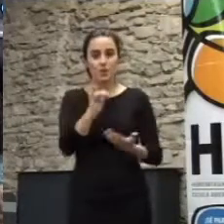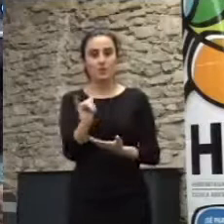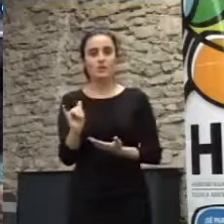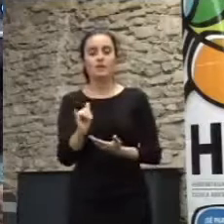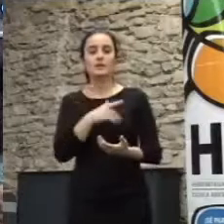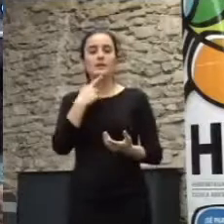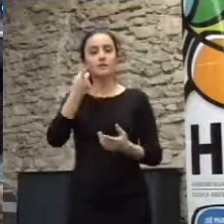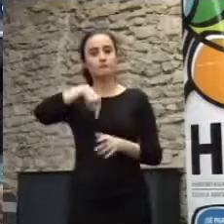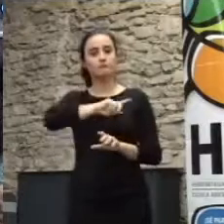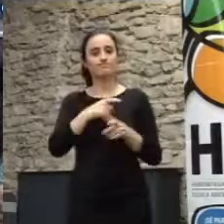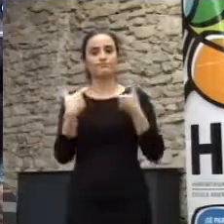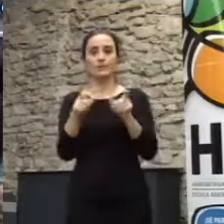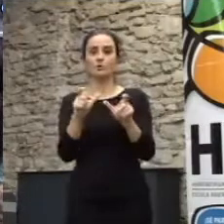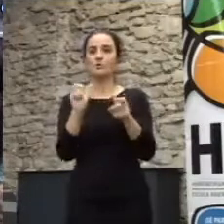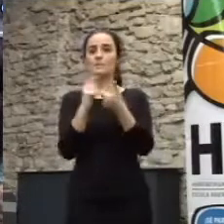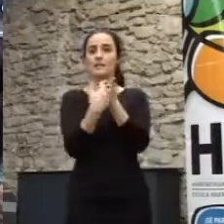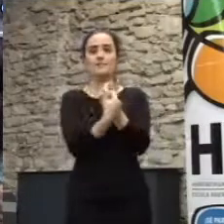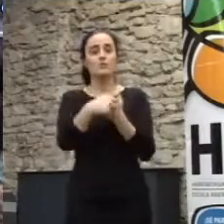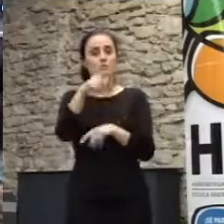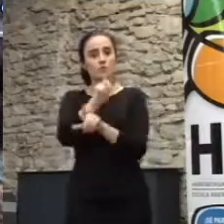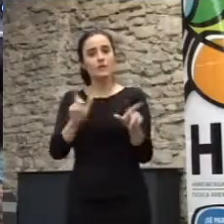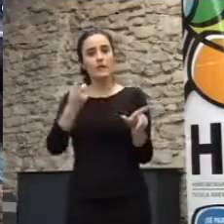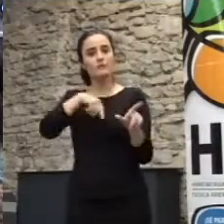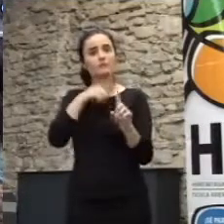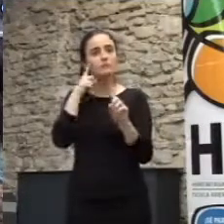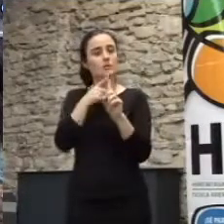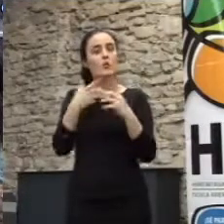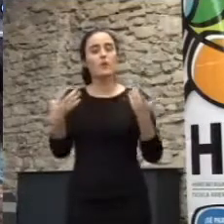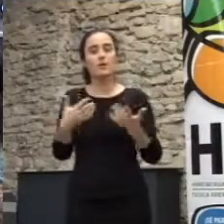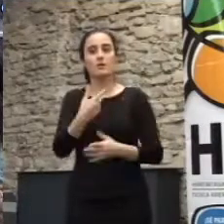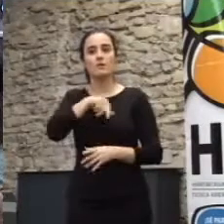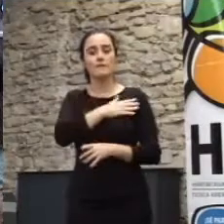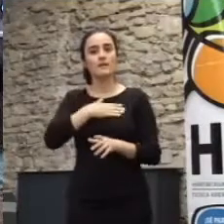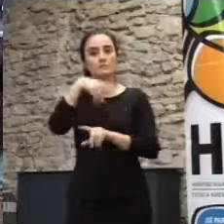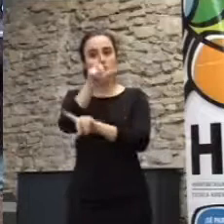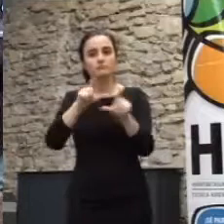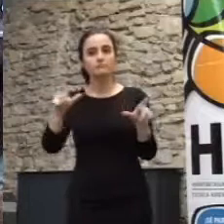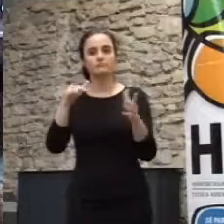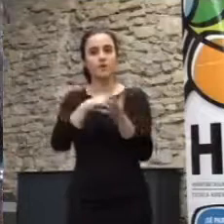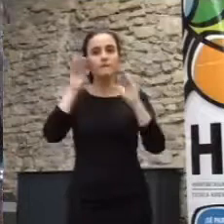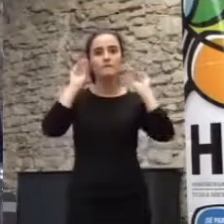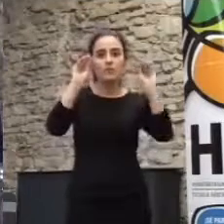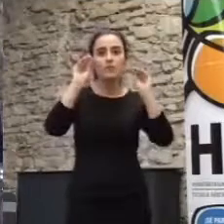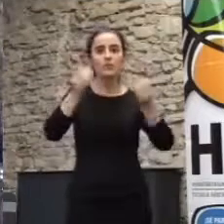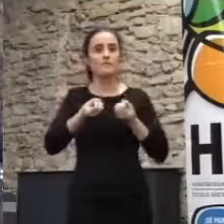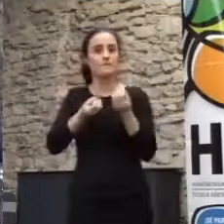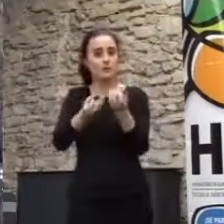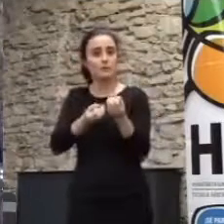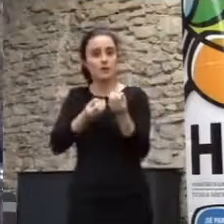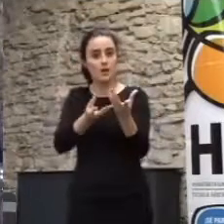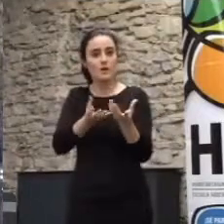desde el Departamento de Participación Ciudadana es conseguir que la ciudadanía esté formada, esté informada y